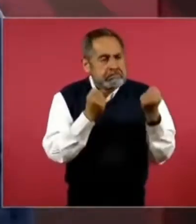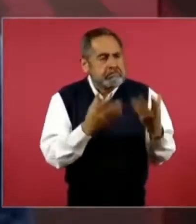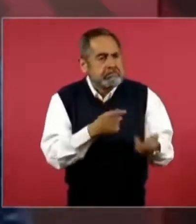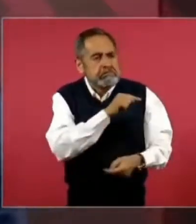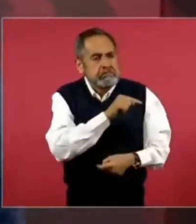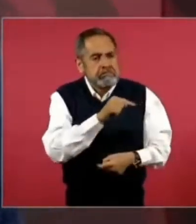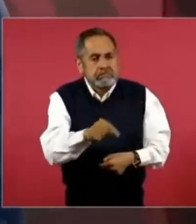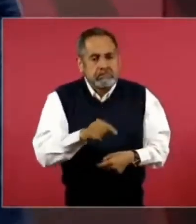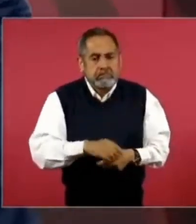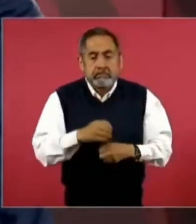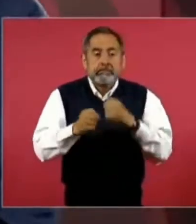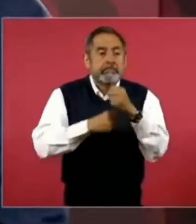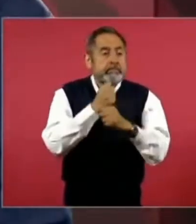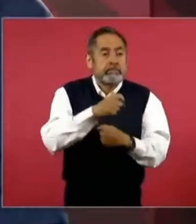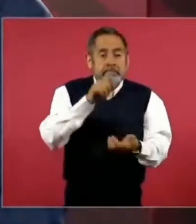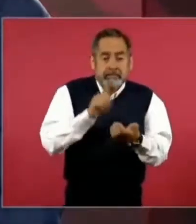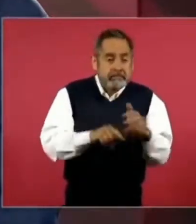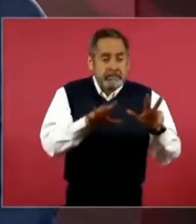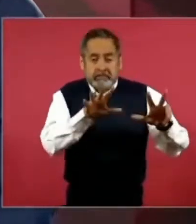En todo el siglo XIX,